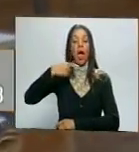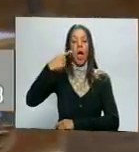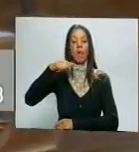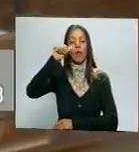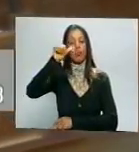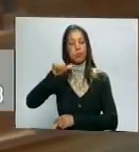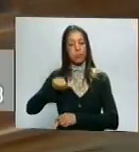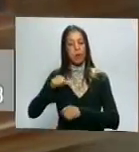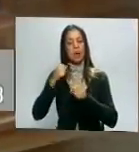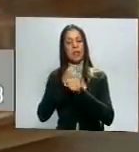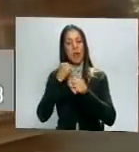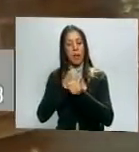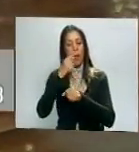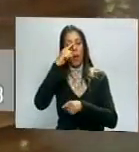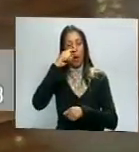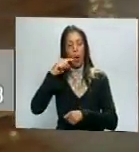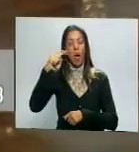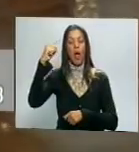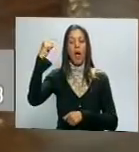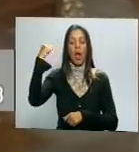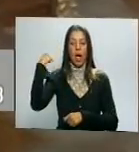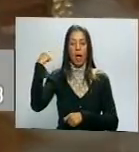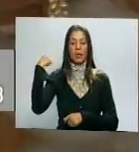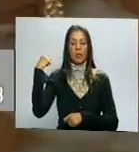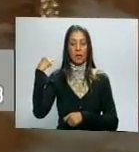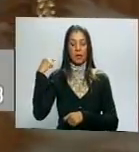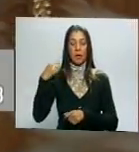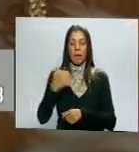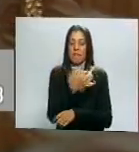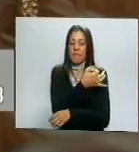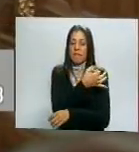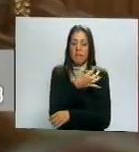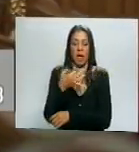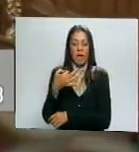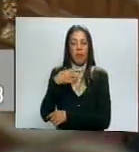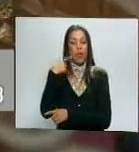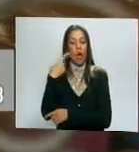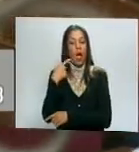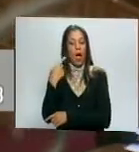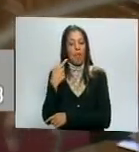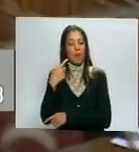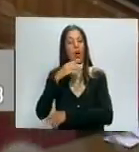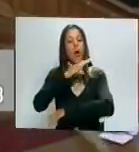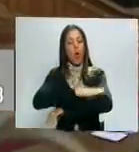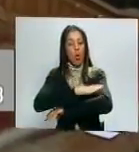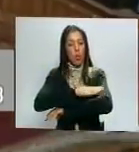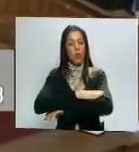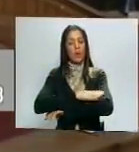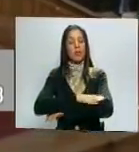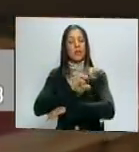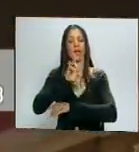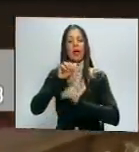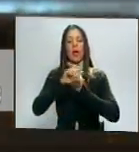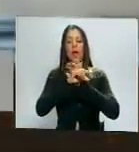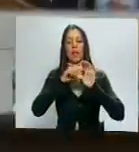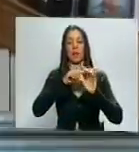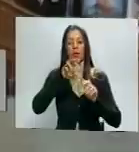cuenta y dio el mensaje anual a la nación. Perfecto. Cumplió con el 237,